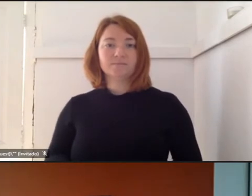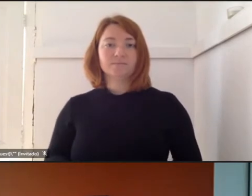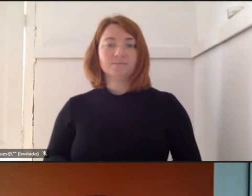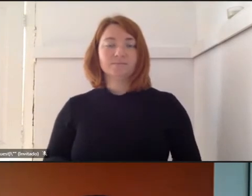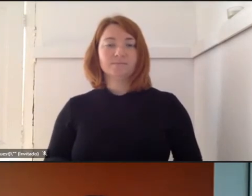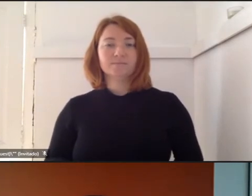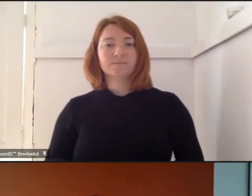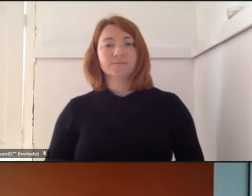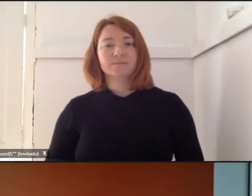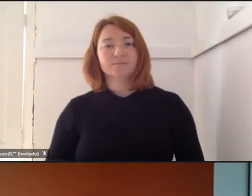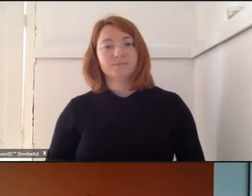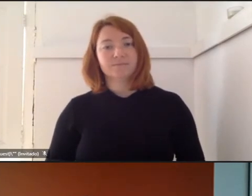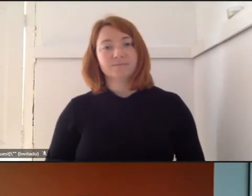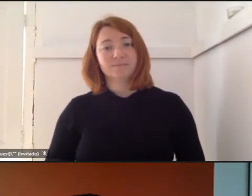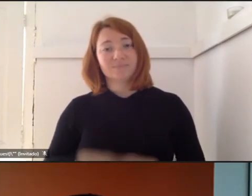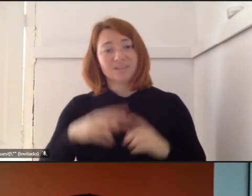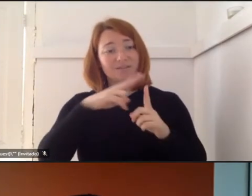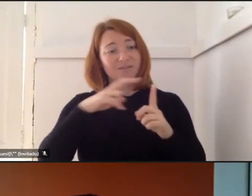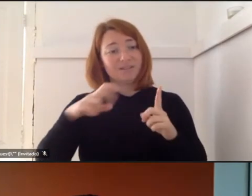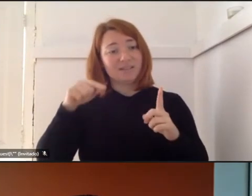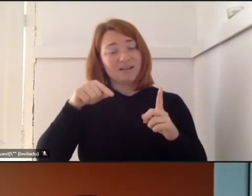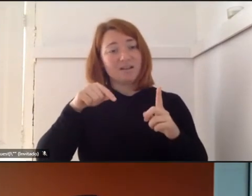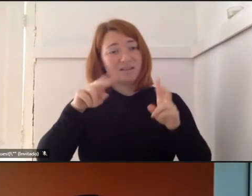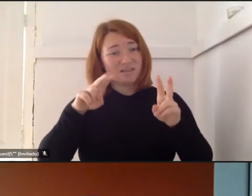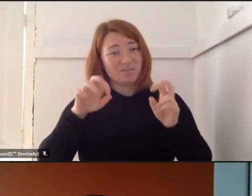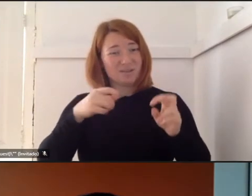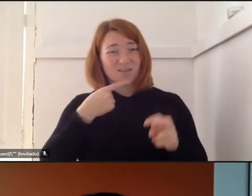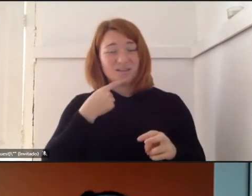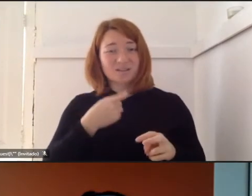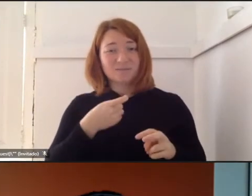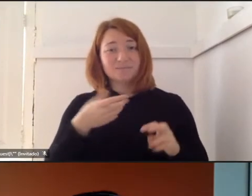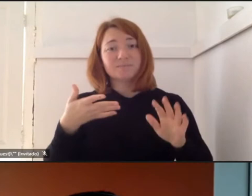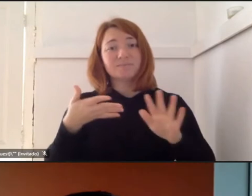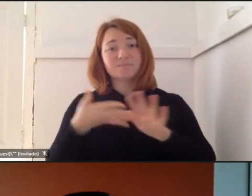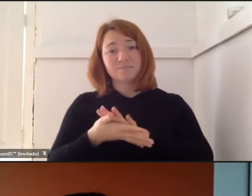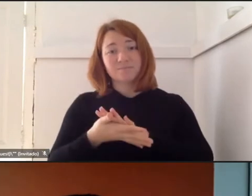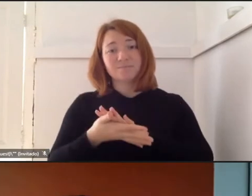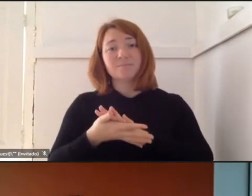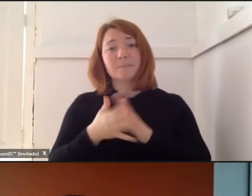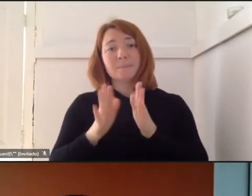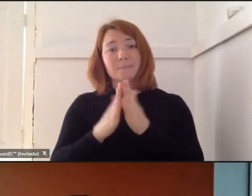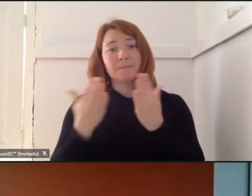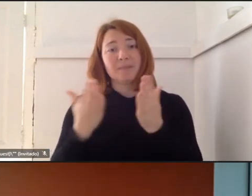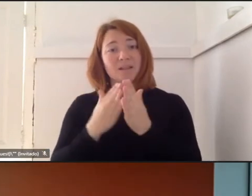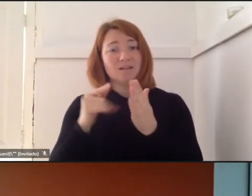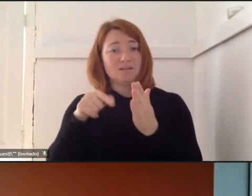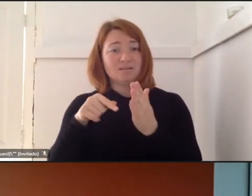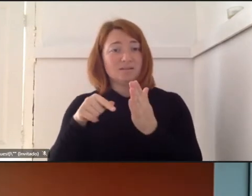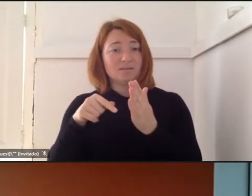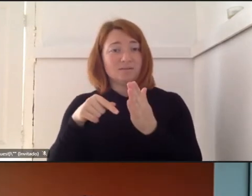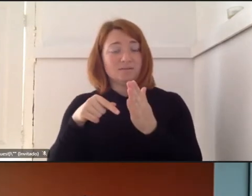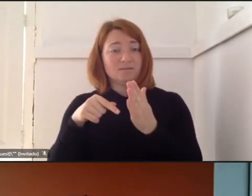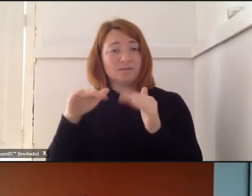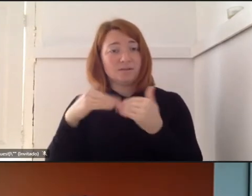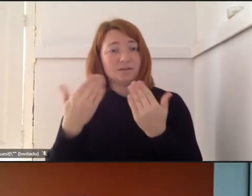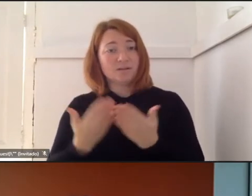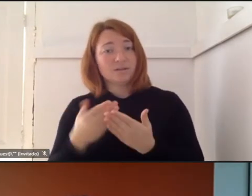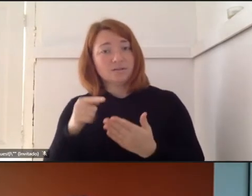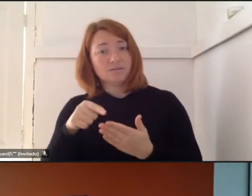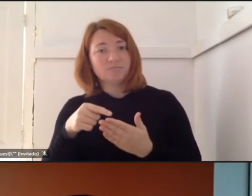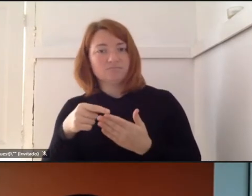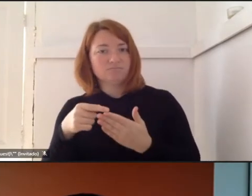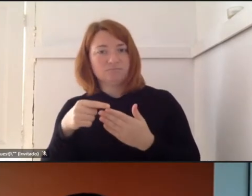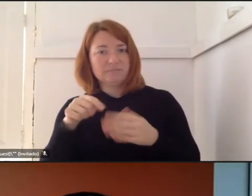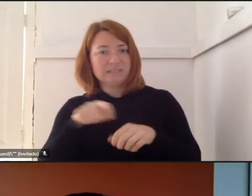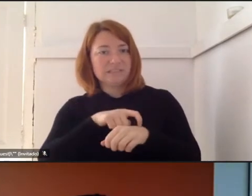un tema difícil de abordar, es que mayoritariamente los contextos son androcéntricos. ¿Conoces materiales en este